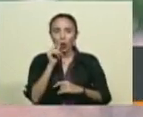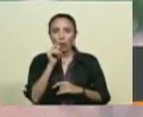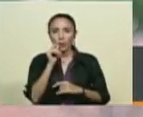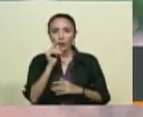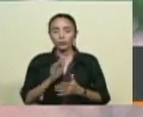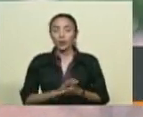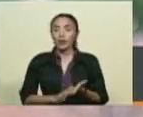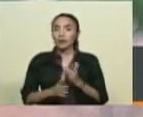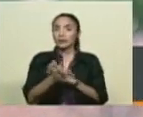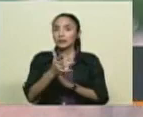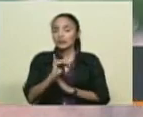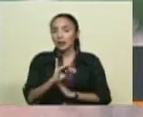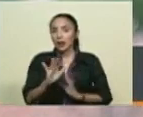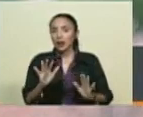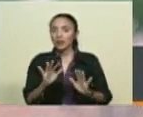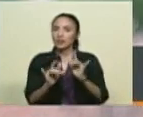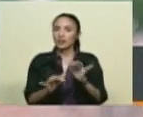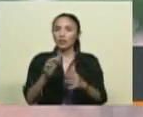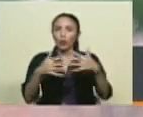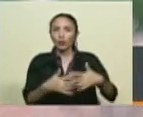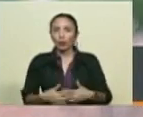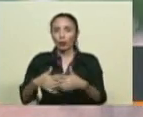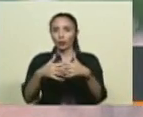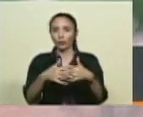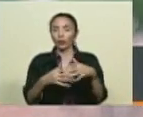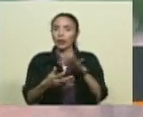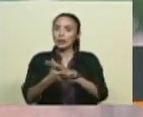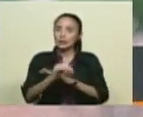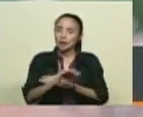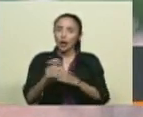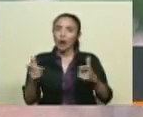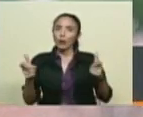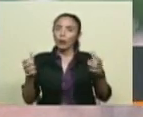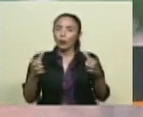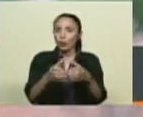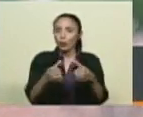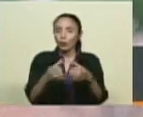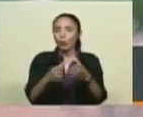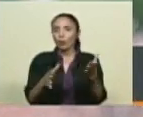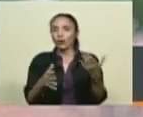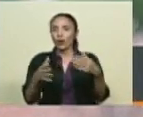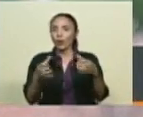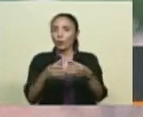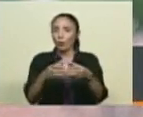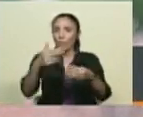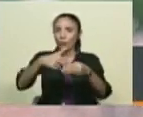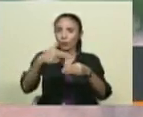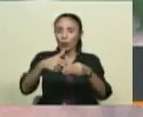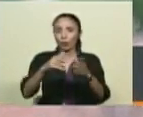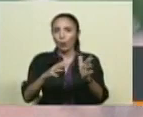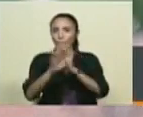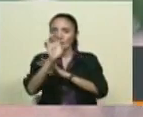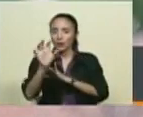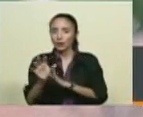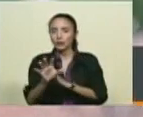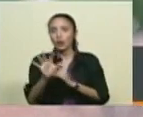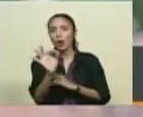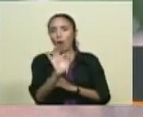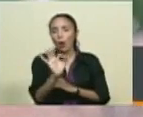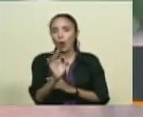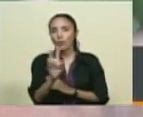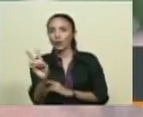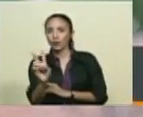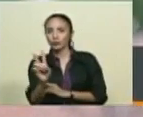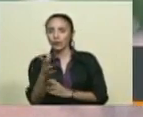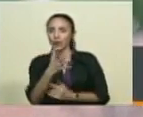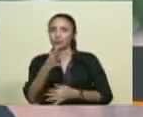si había alguna declaración conjunta entre la OPEP y Venezuela precisamente en torno a ese tema,